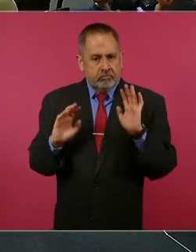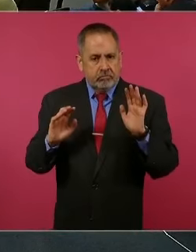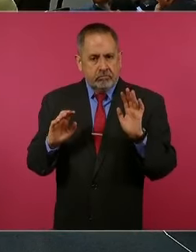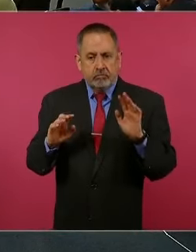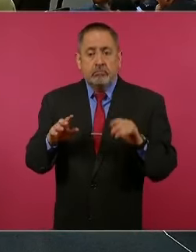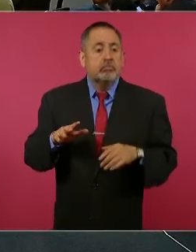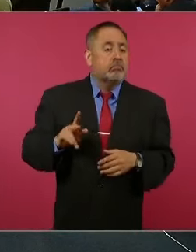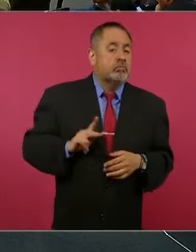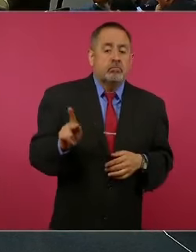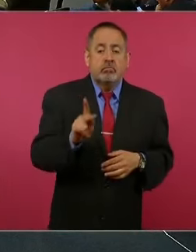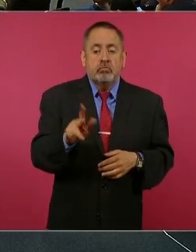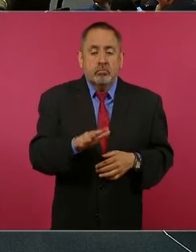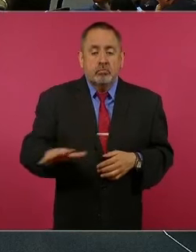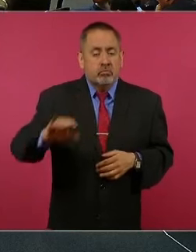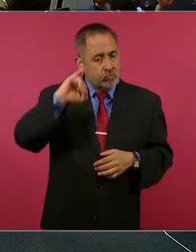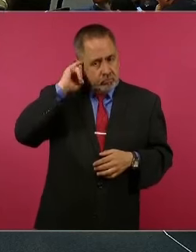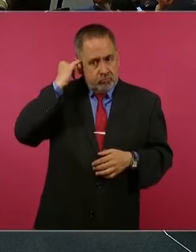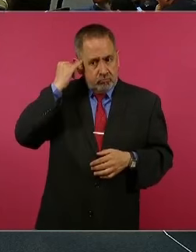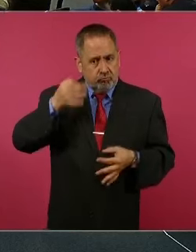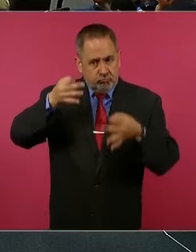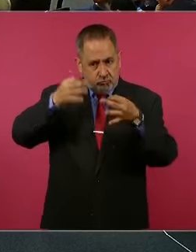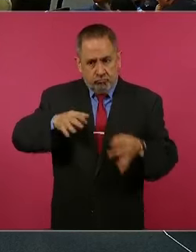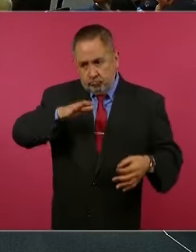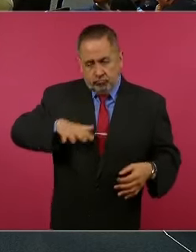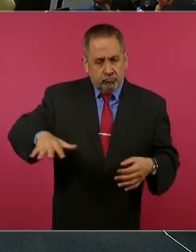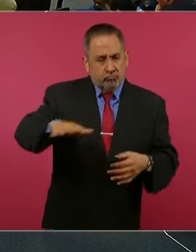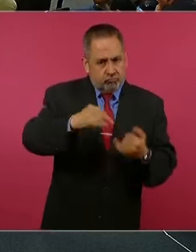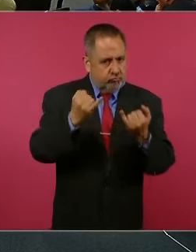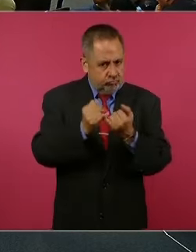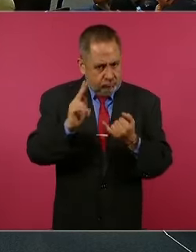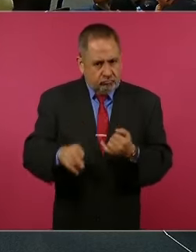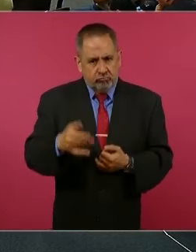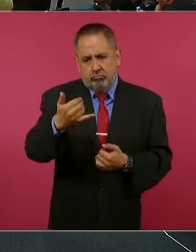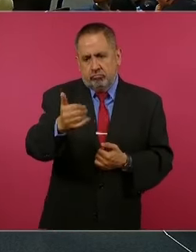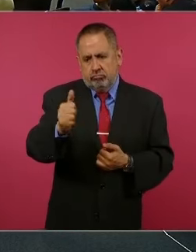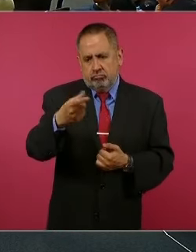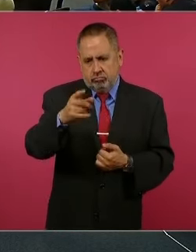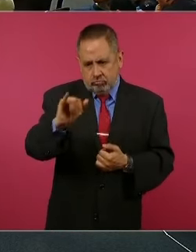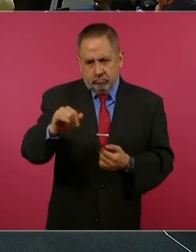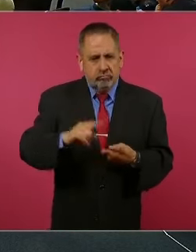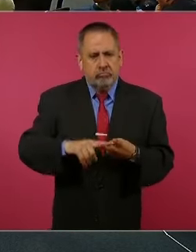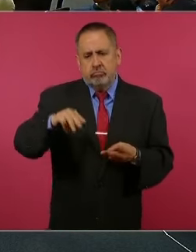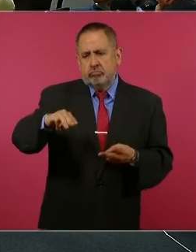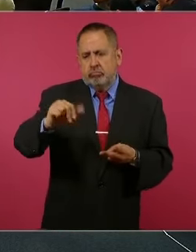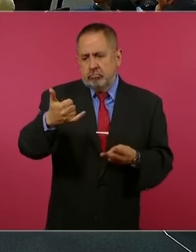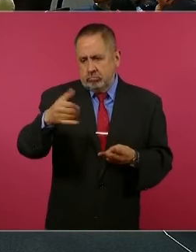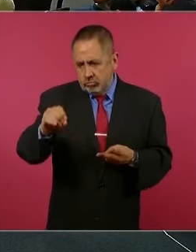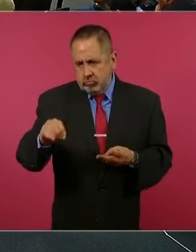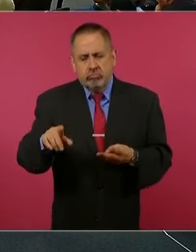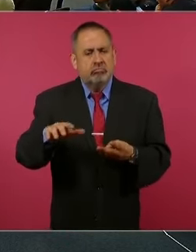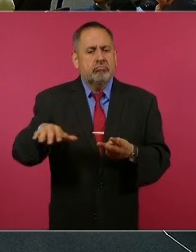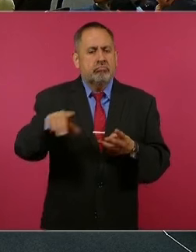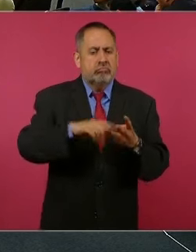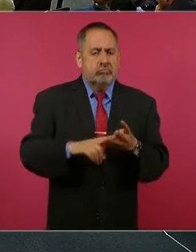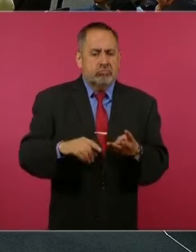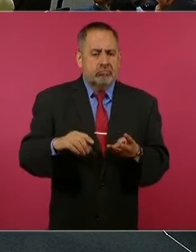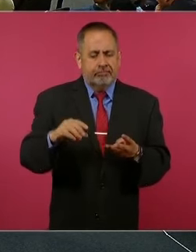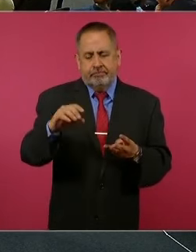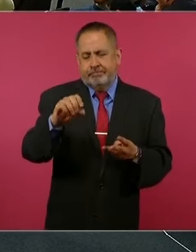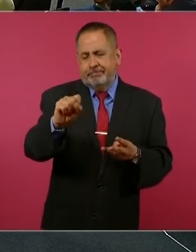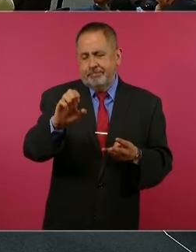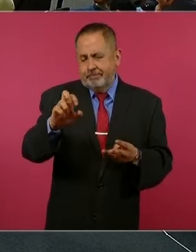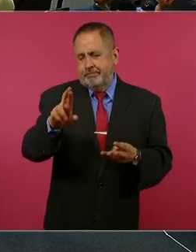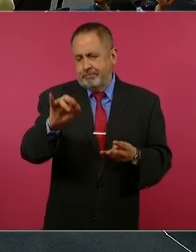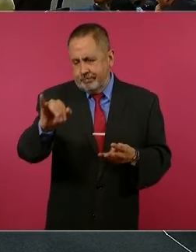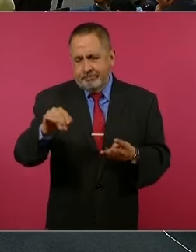pueblos originarios como los yais los mayos los eris